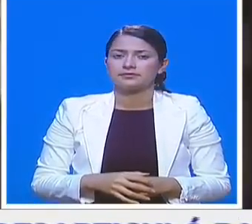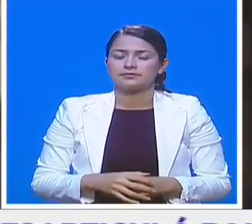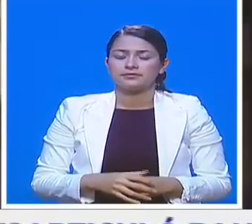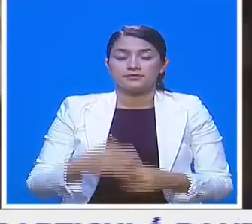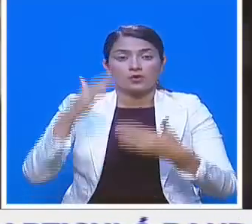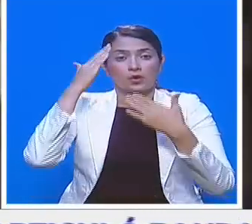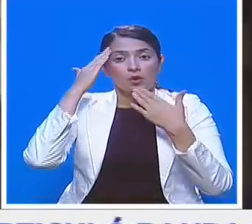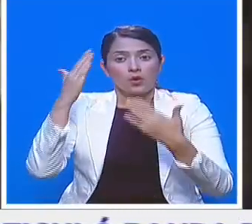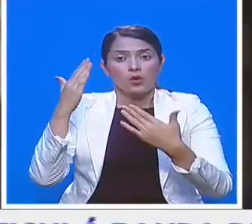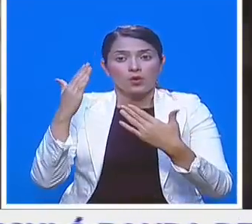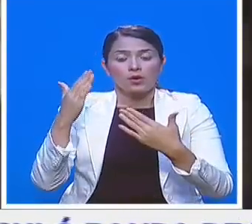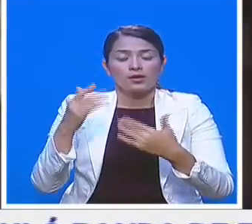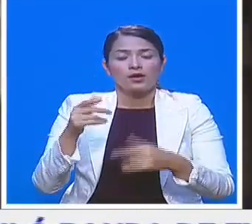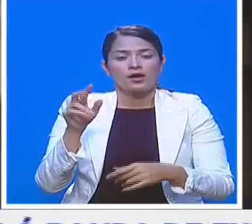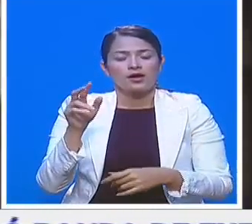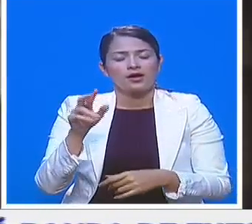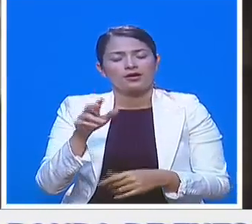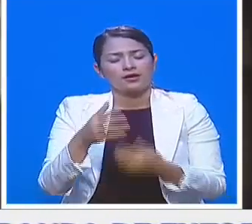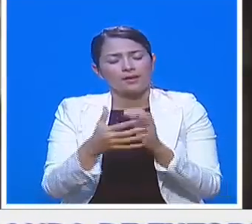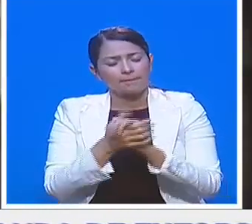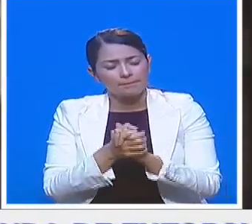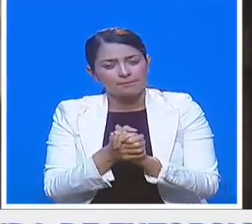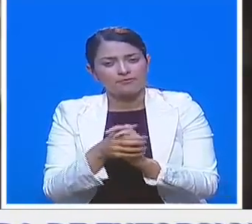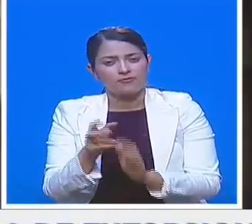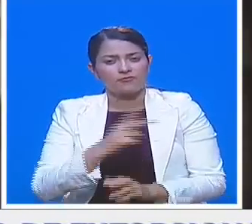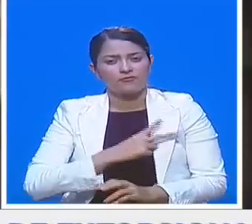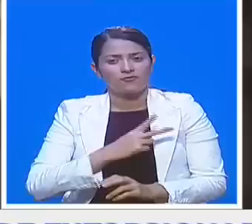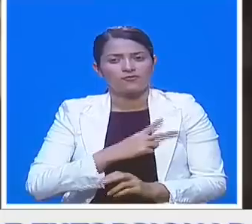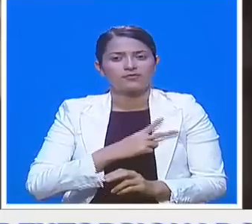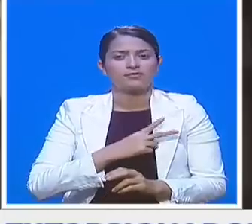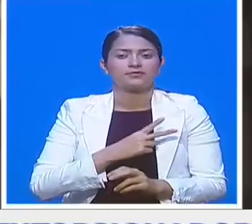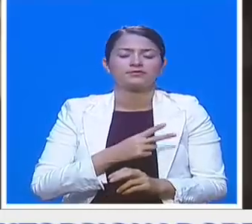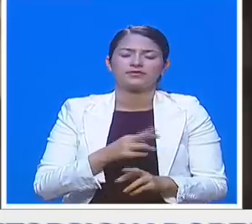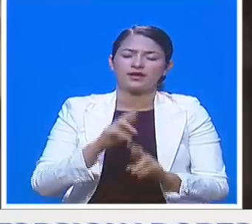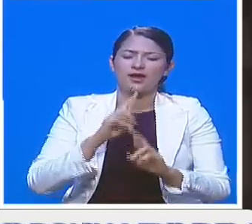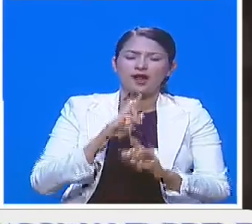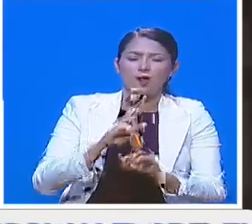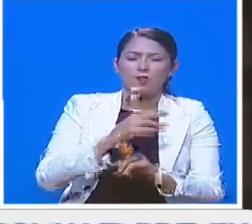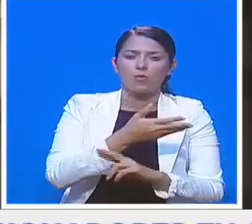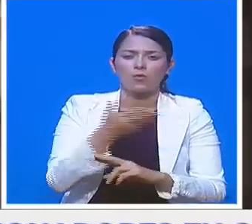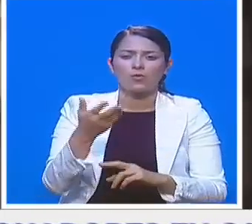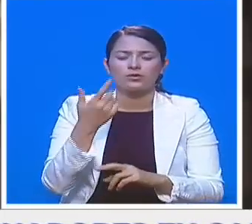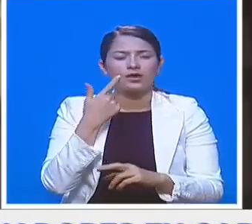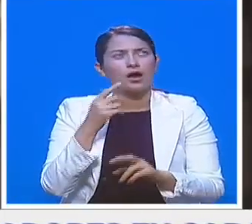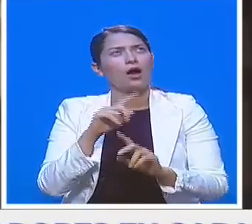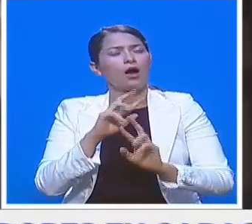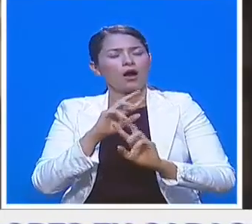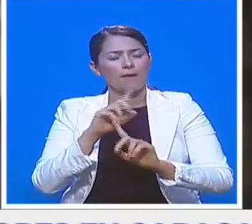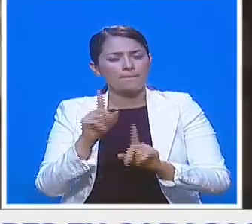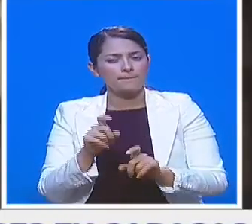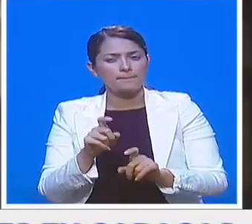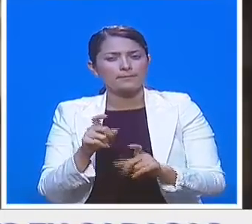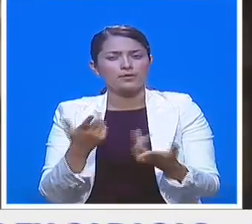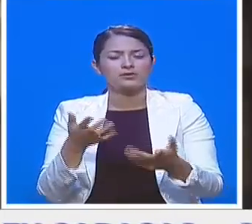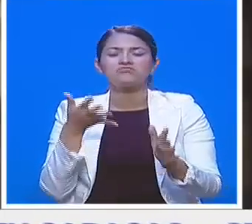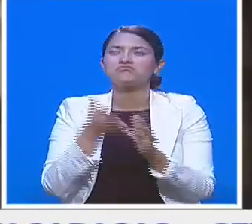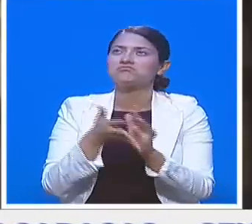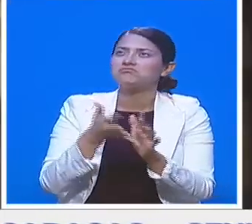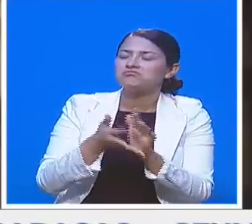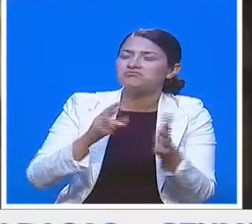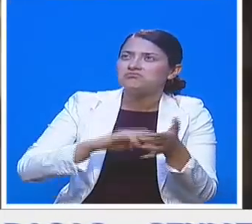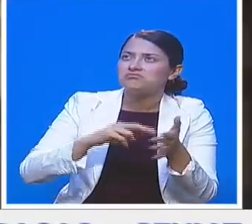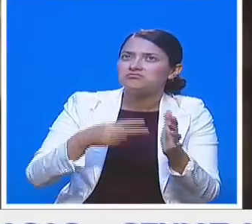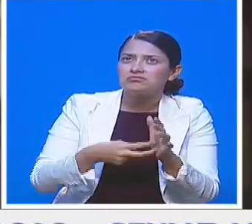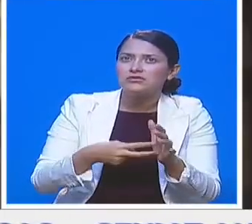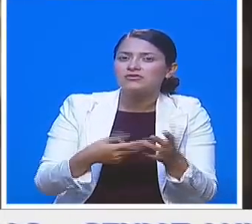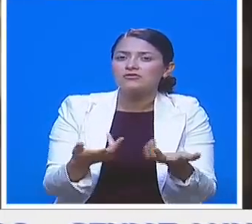Hola, ¿qué tal, amigos de Venevisión? En respuesta a la pregunta de qué significa o qué